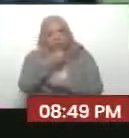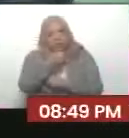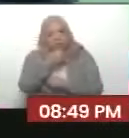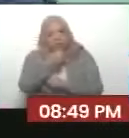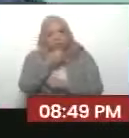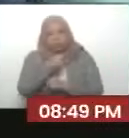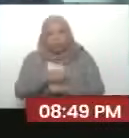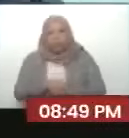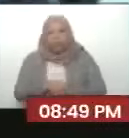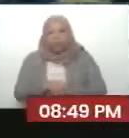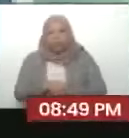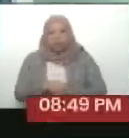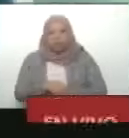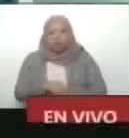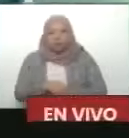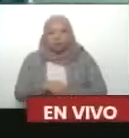tenemos.